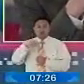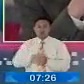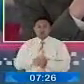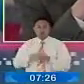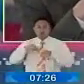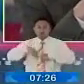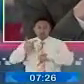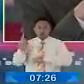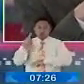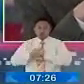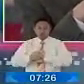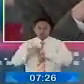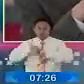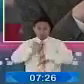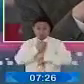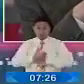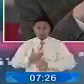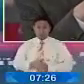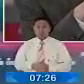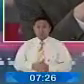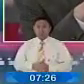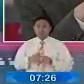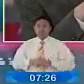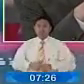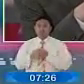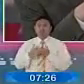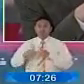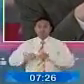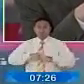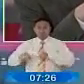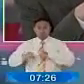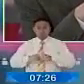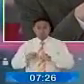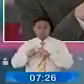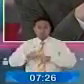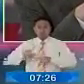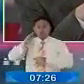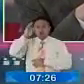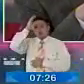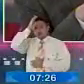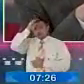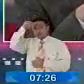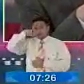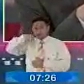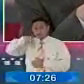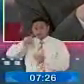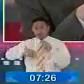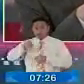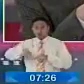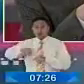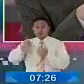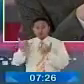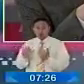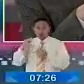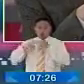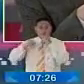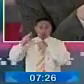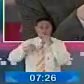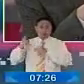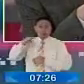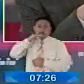se nos asigna mediante decreto ejecutivo, comenzamos a trabajar ya en una serie de hospitales, principalmente en aquellos que están en construcción